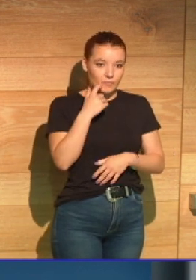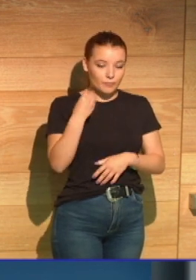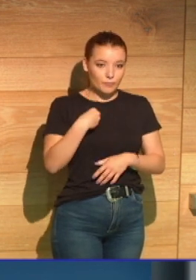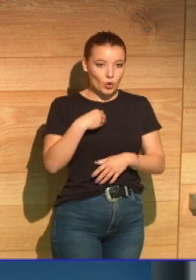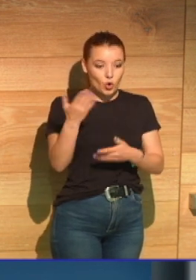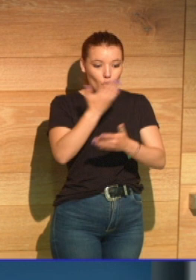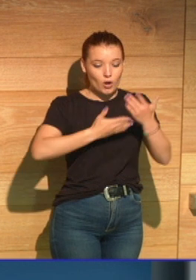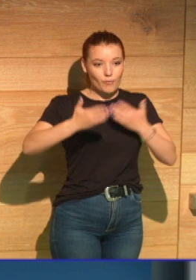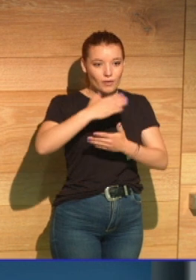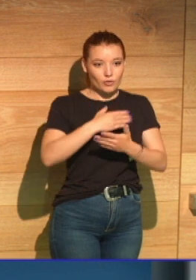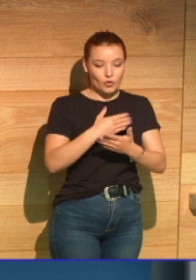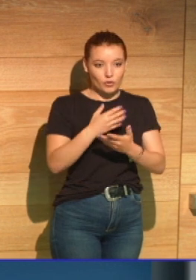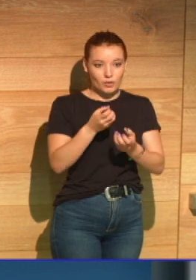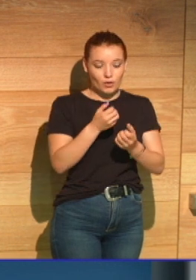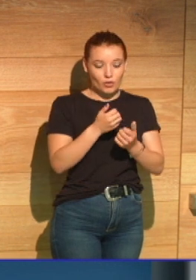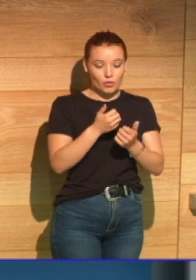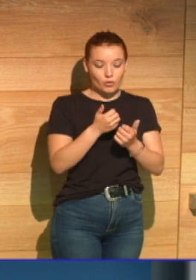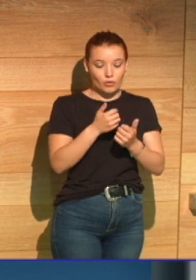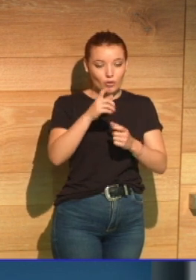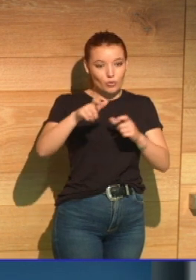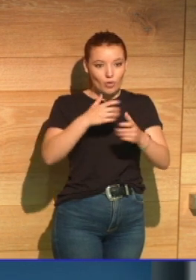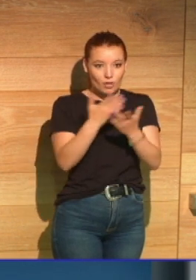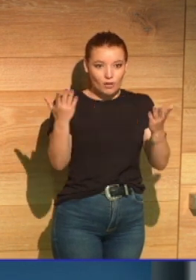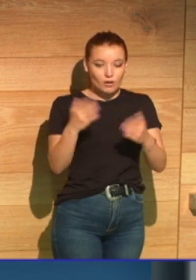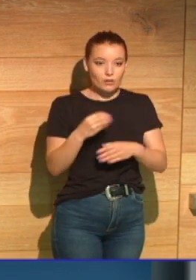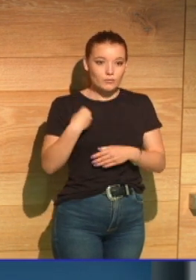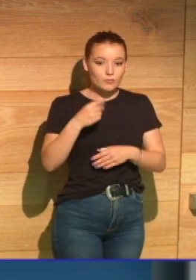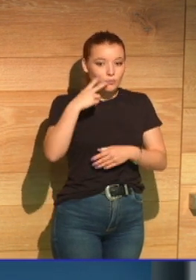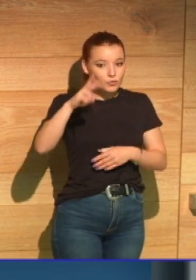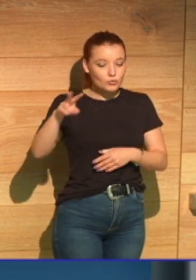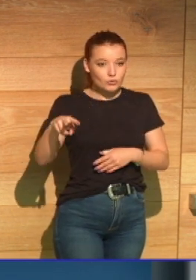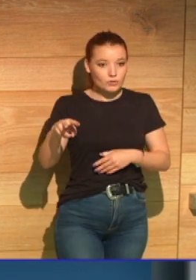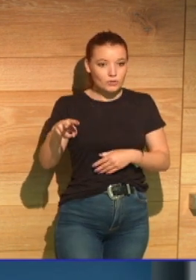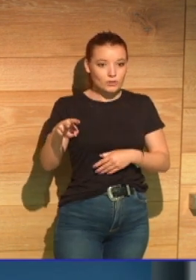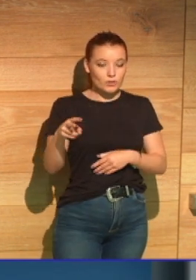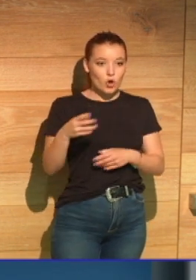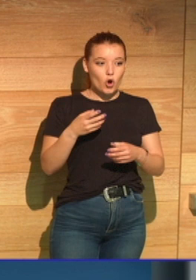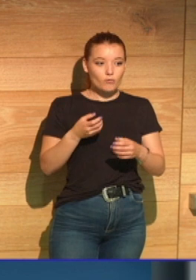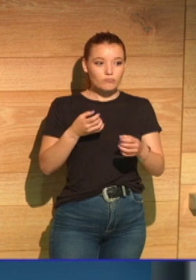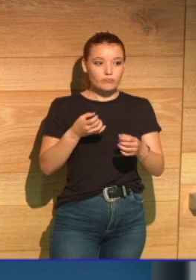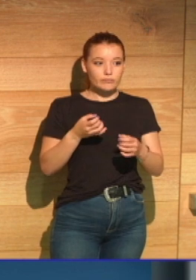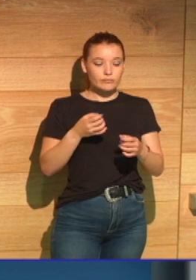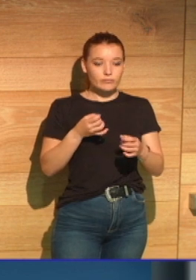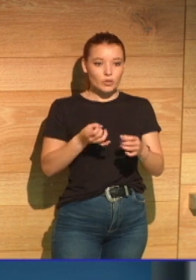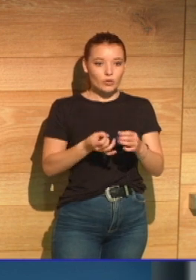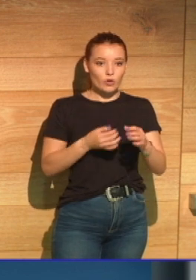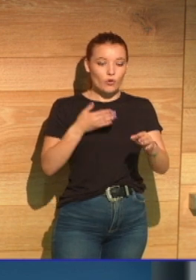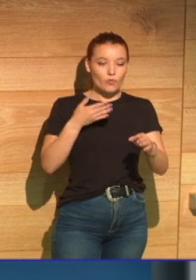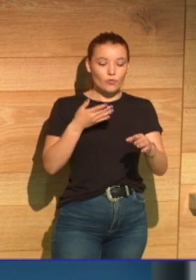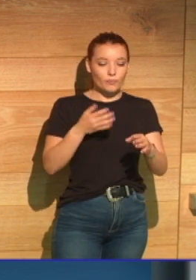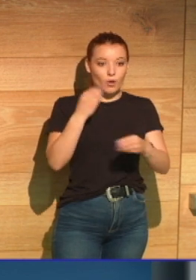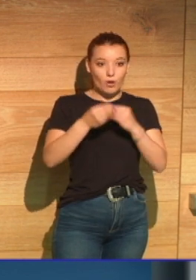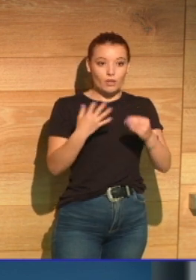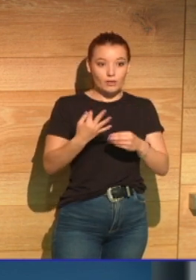ciudadana, donde el museo genera, digamos, futuros encuentros y propone la idea de construir para ese futuro que vendrá en